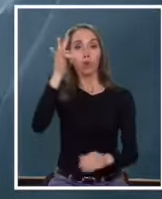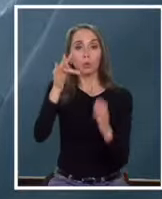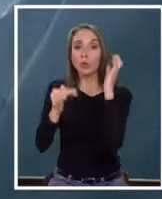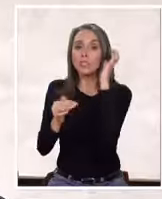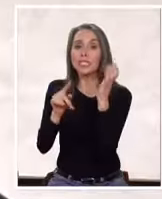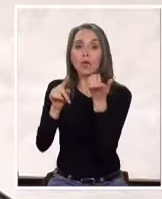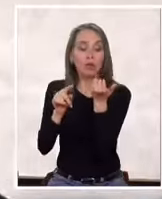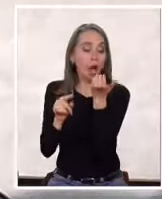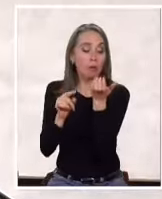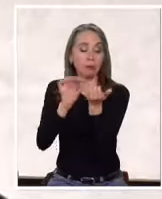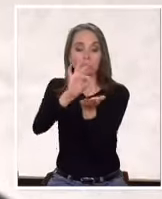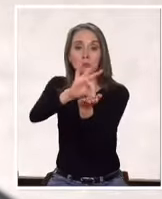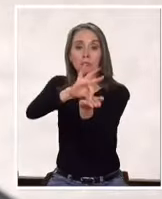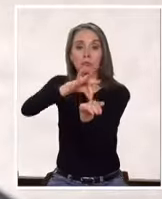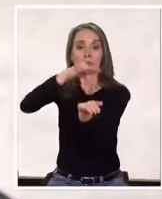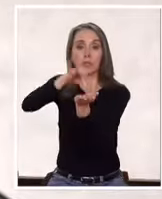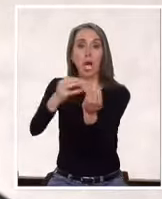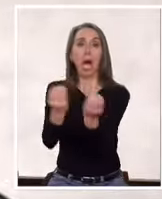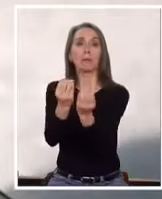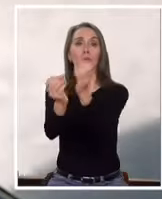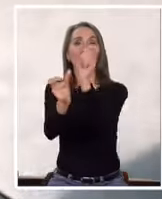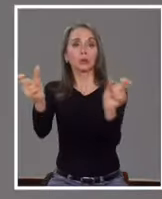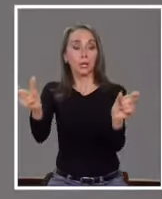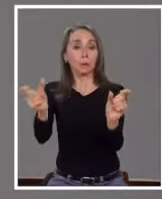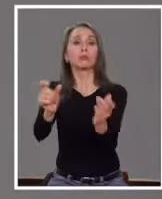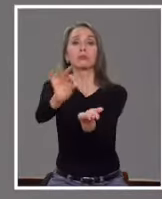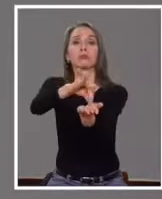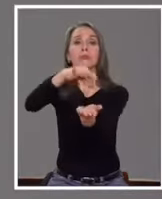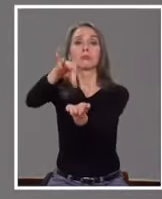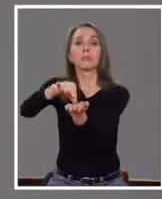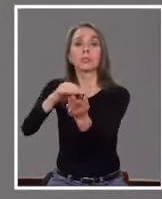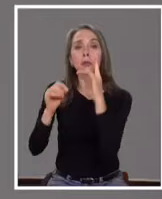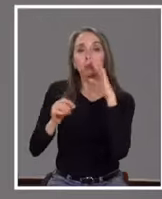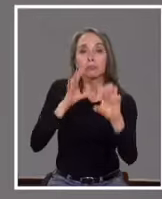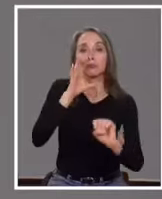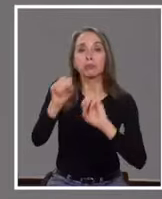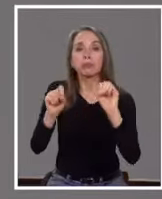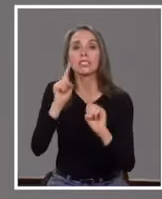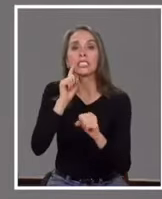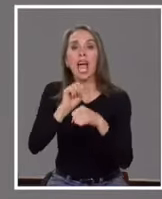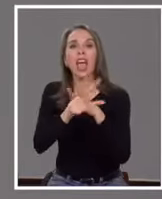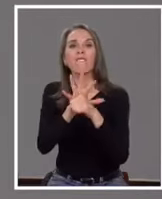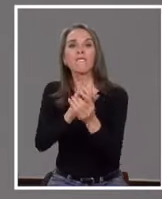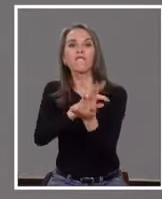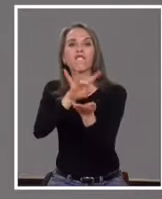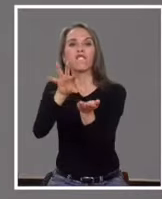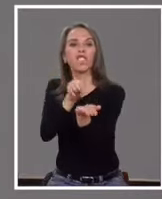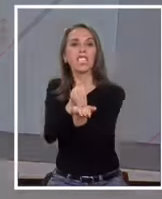pantalla de nuestros celulares pueda aplicarse masivamente como un método de búsqueda activa del virus.